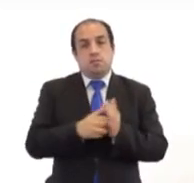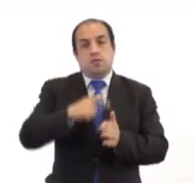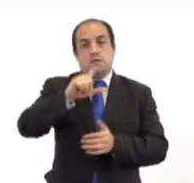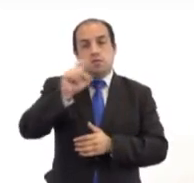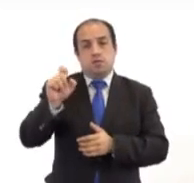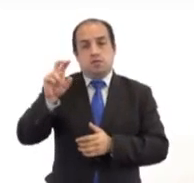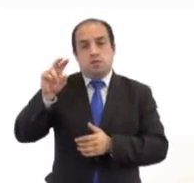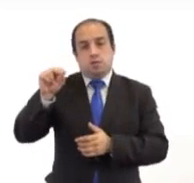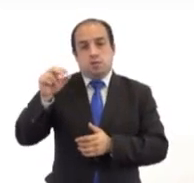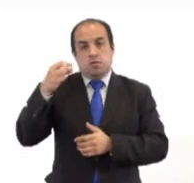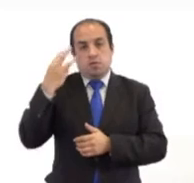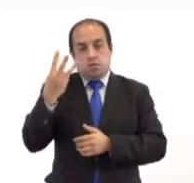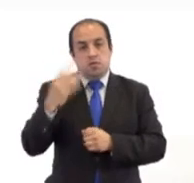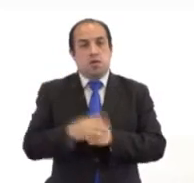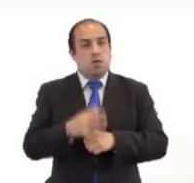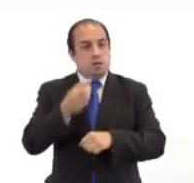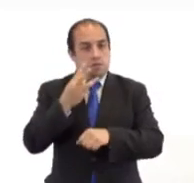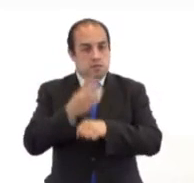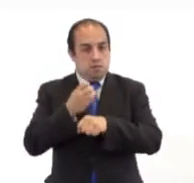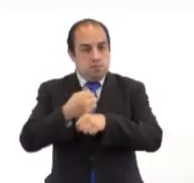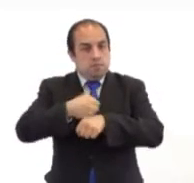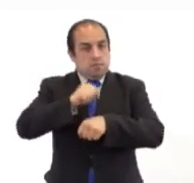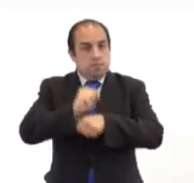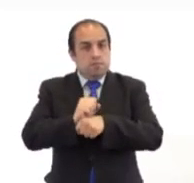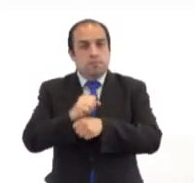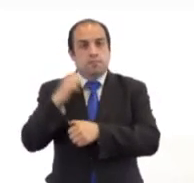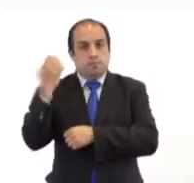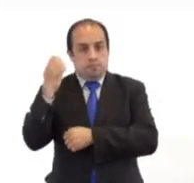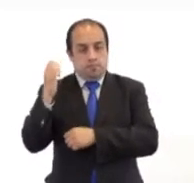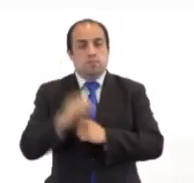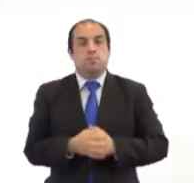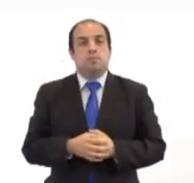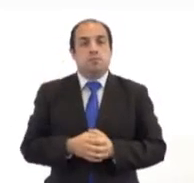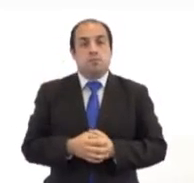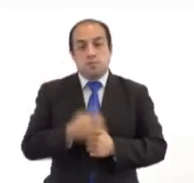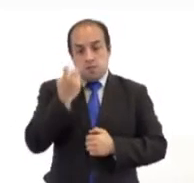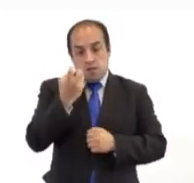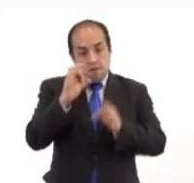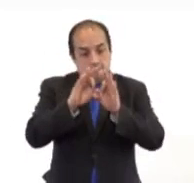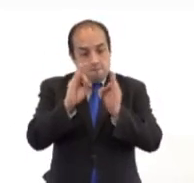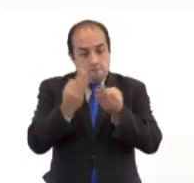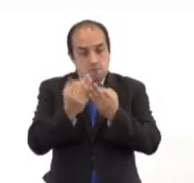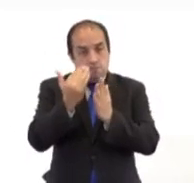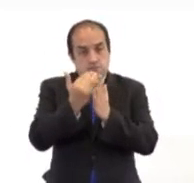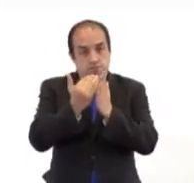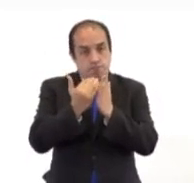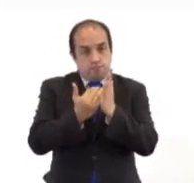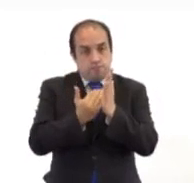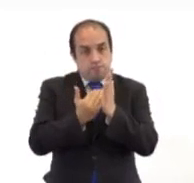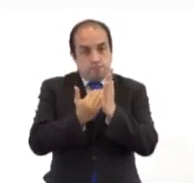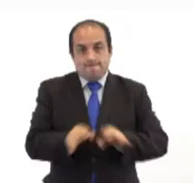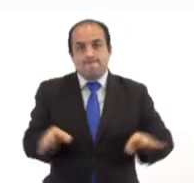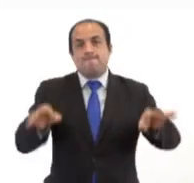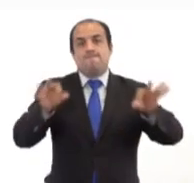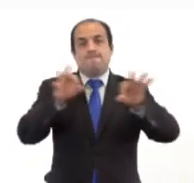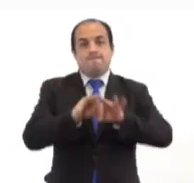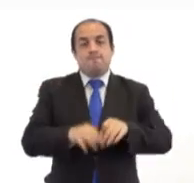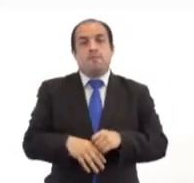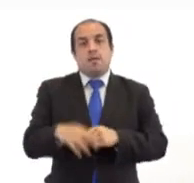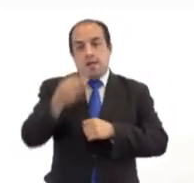la tercera semana de enero. De esta manera hemos reducido pues muy importantemente,